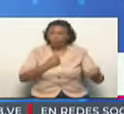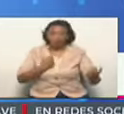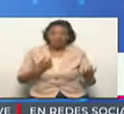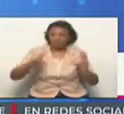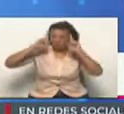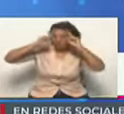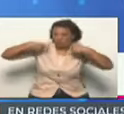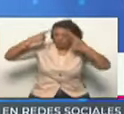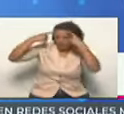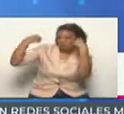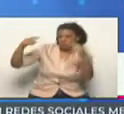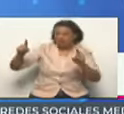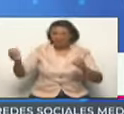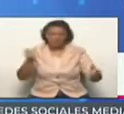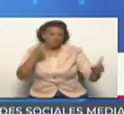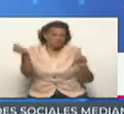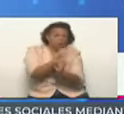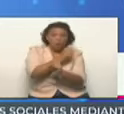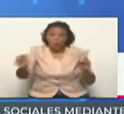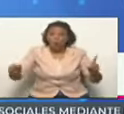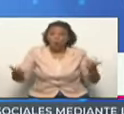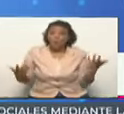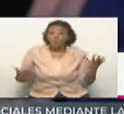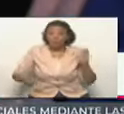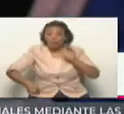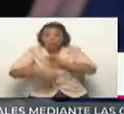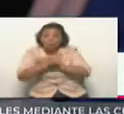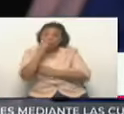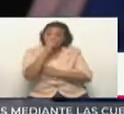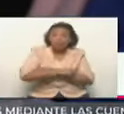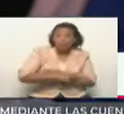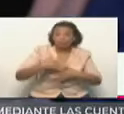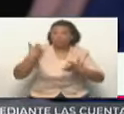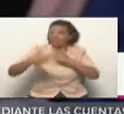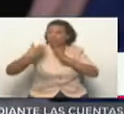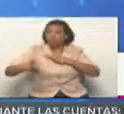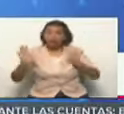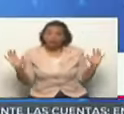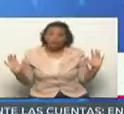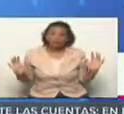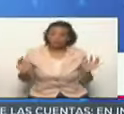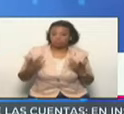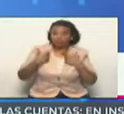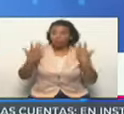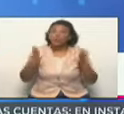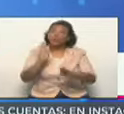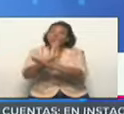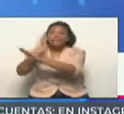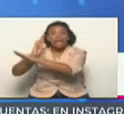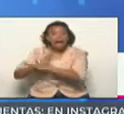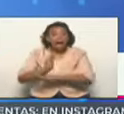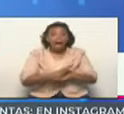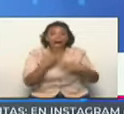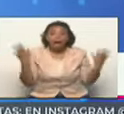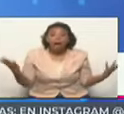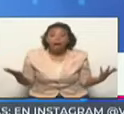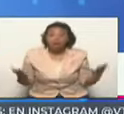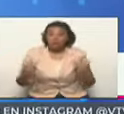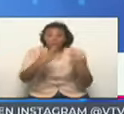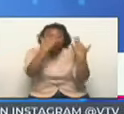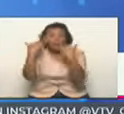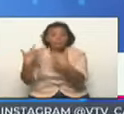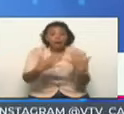la violencia, de la pornografía. No, también tengan cuidado, porque a través de los